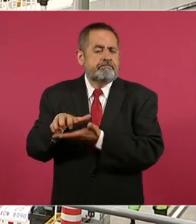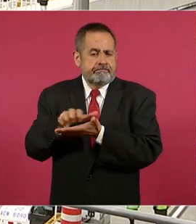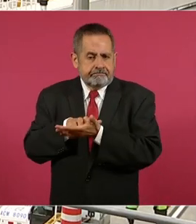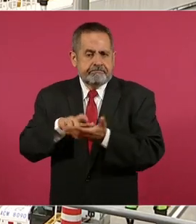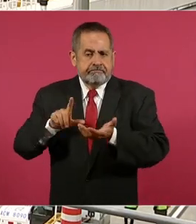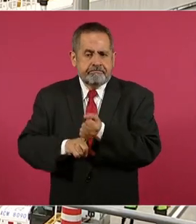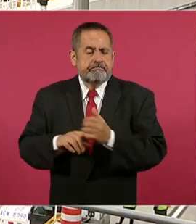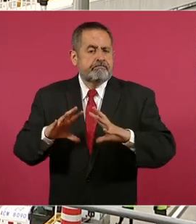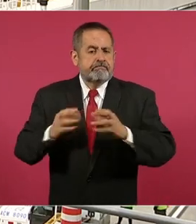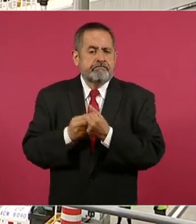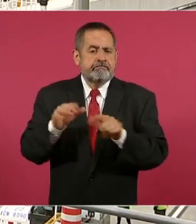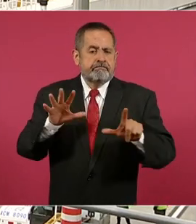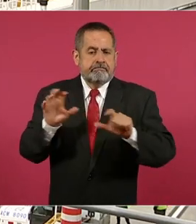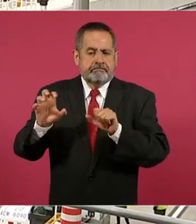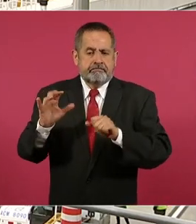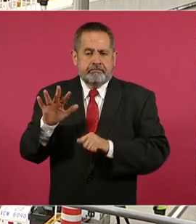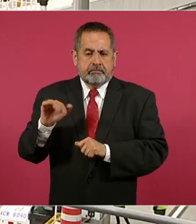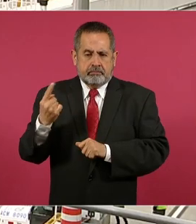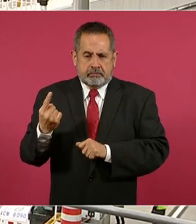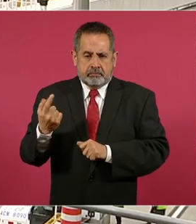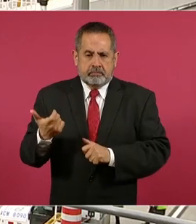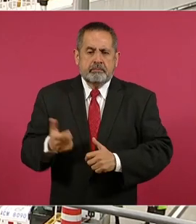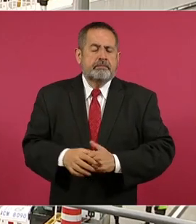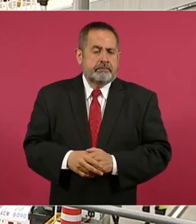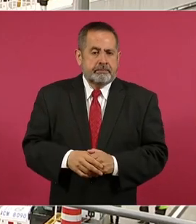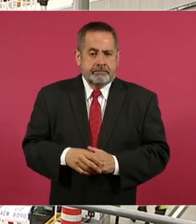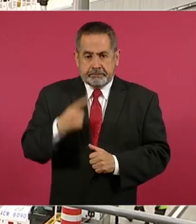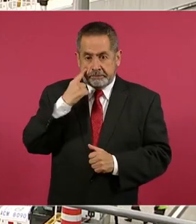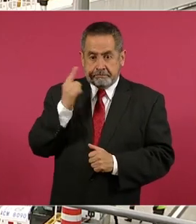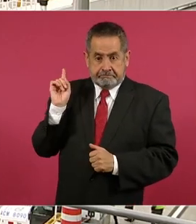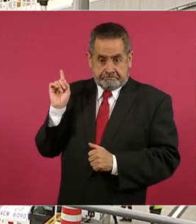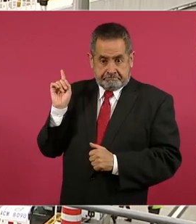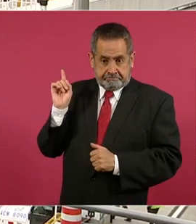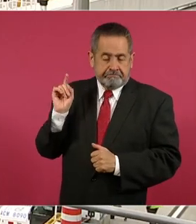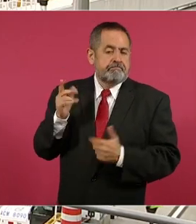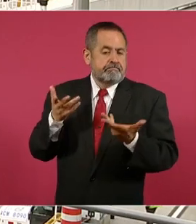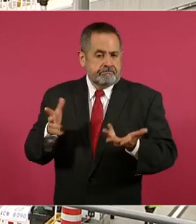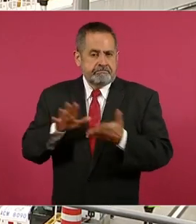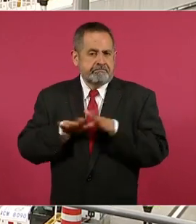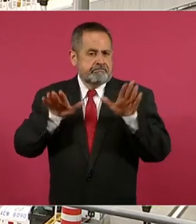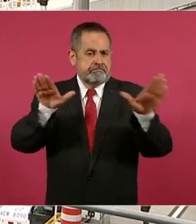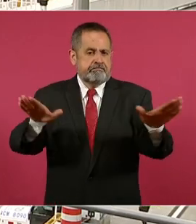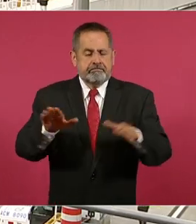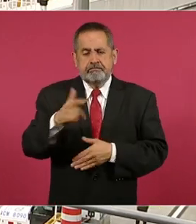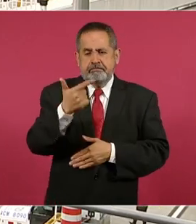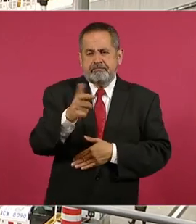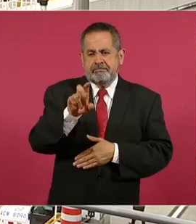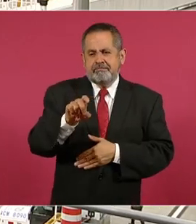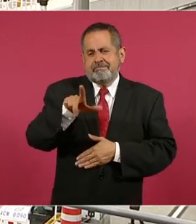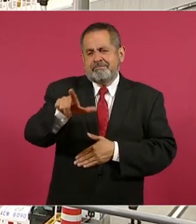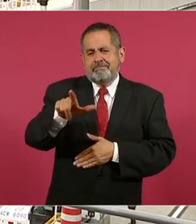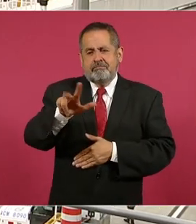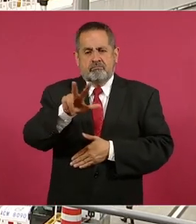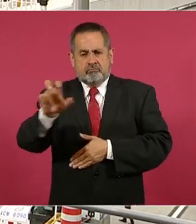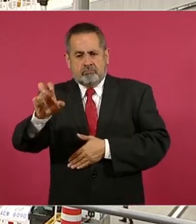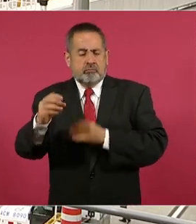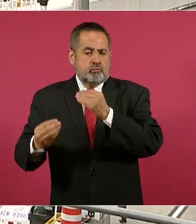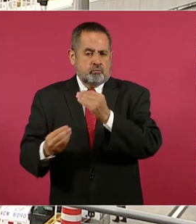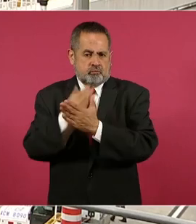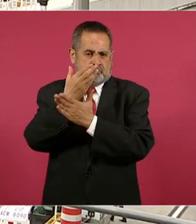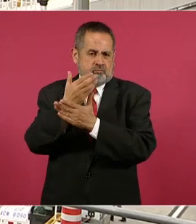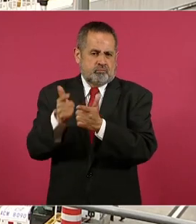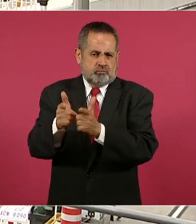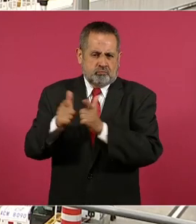de 751. A mi espalda podemos ver el Boeing 737-800 de nueva